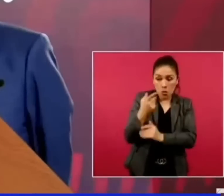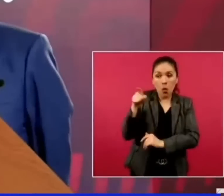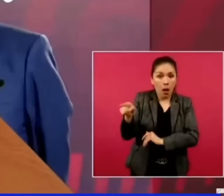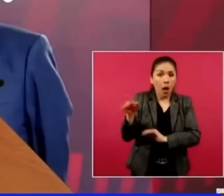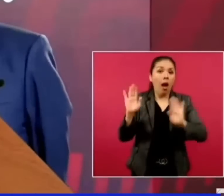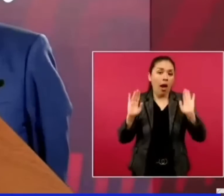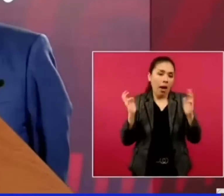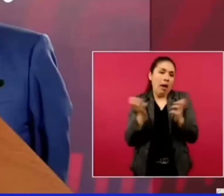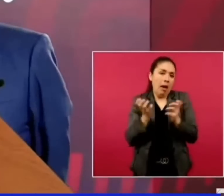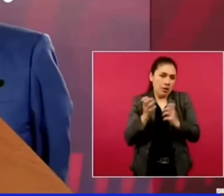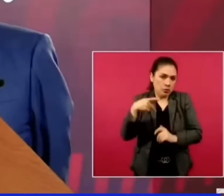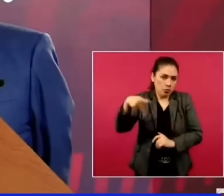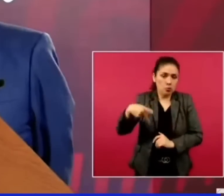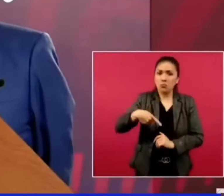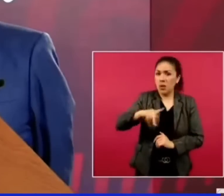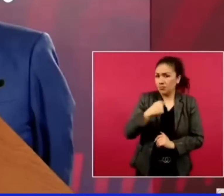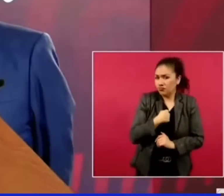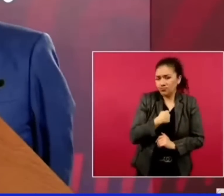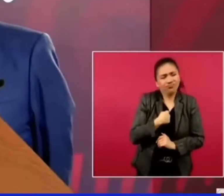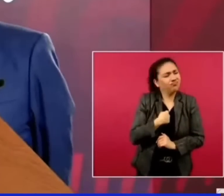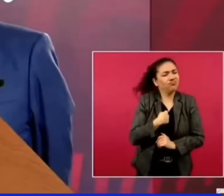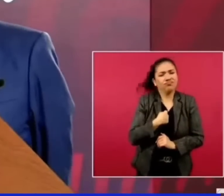hagan, pero nosotros no.